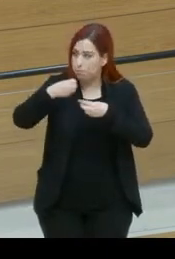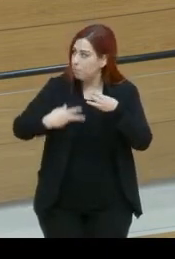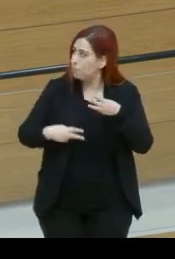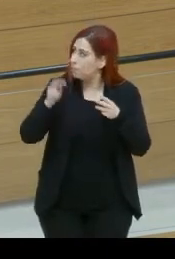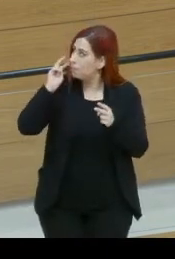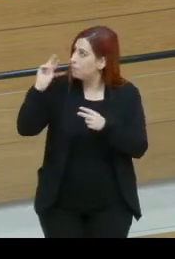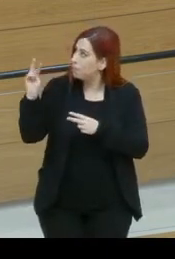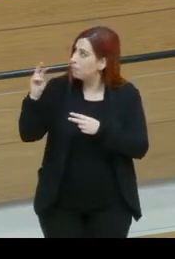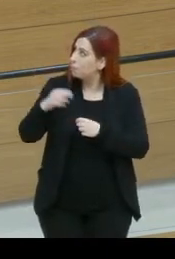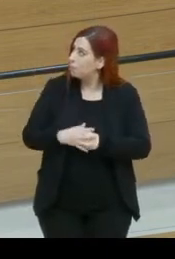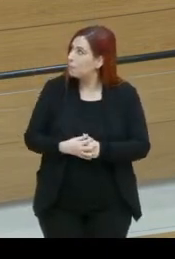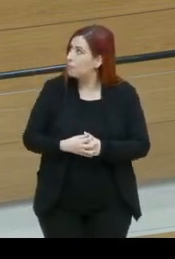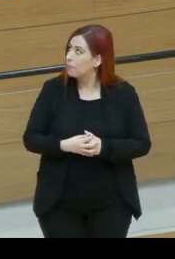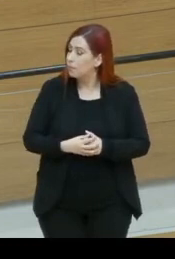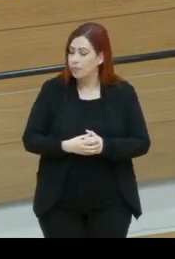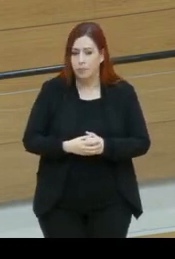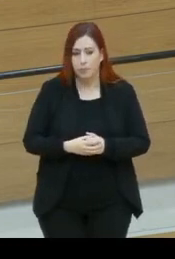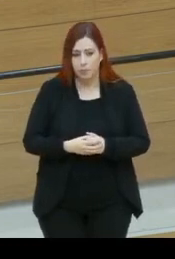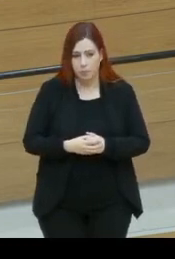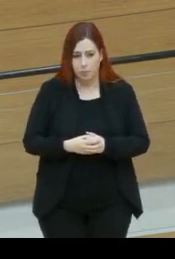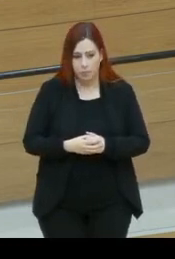Fabry y la enfermedad de Pompe.